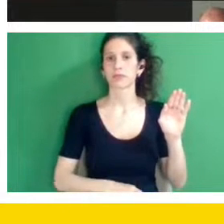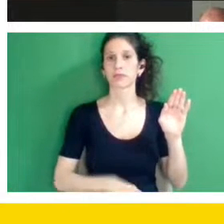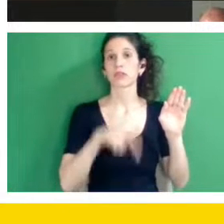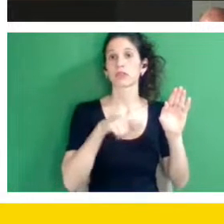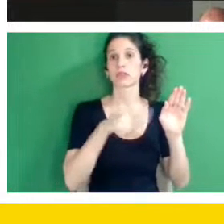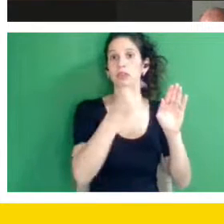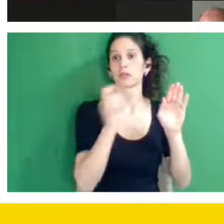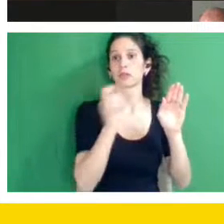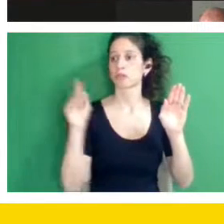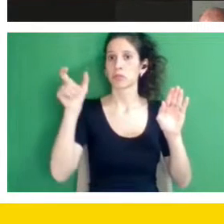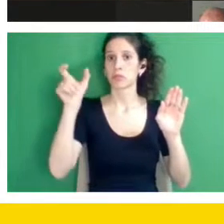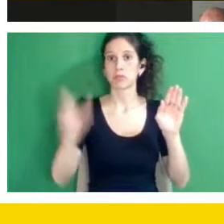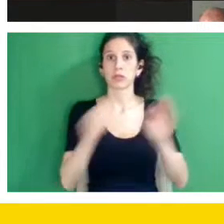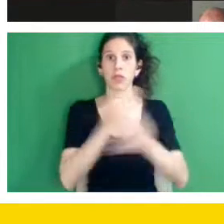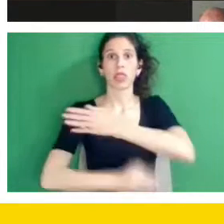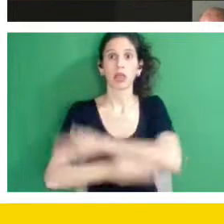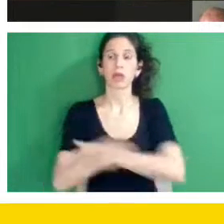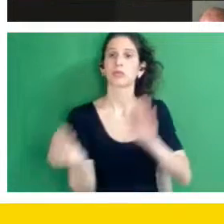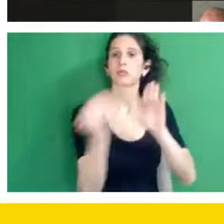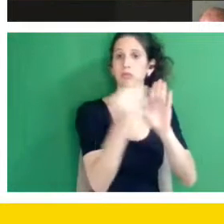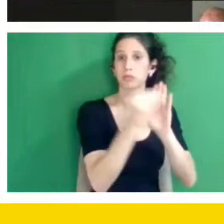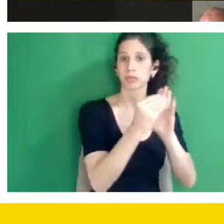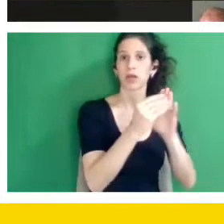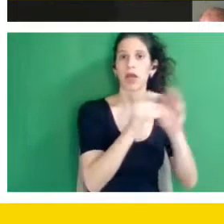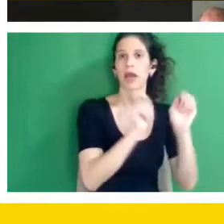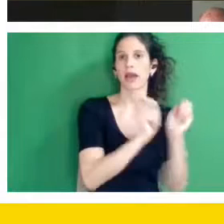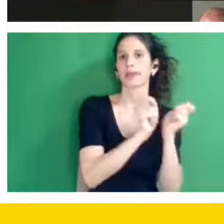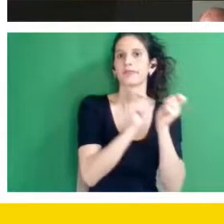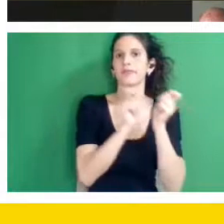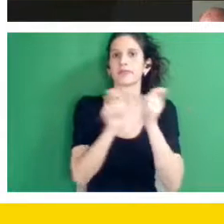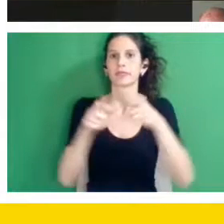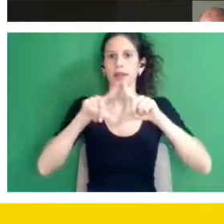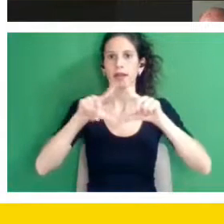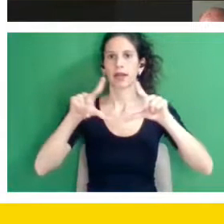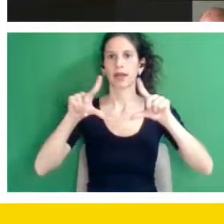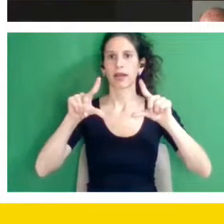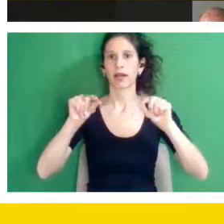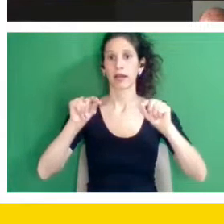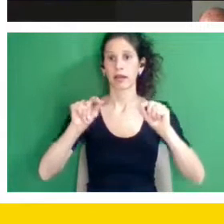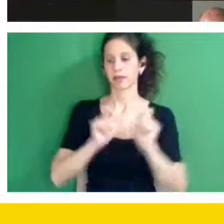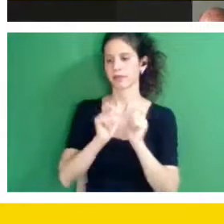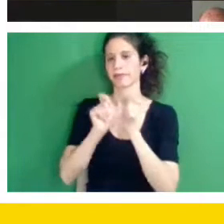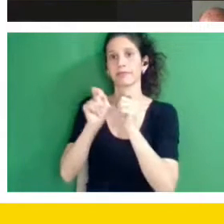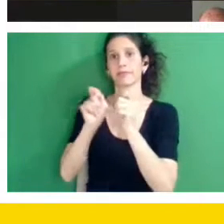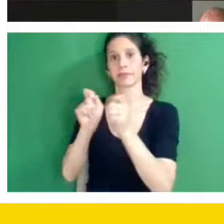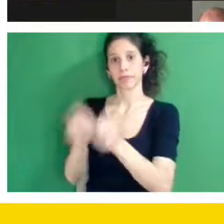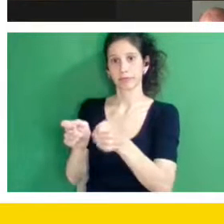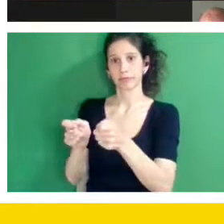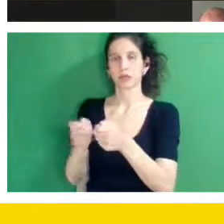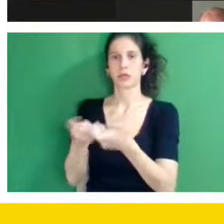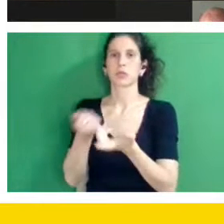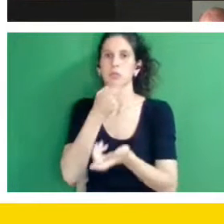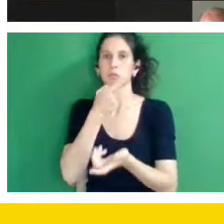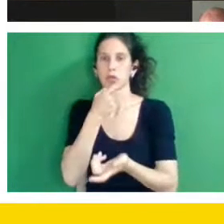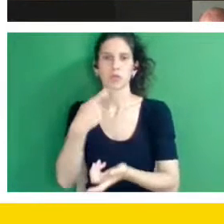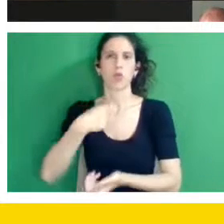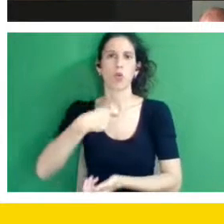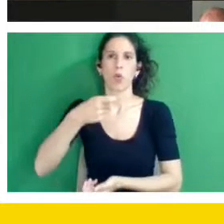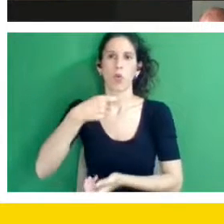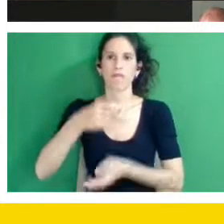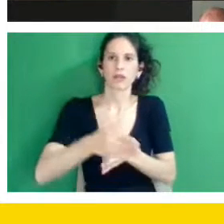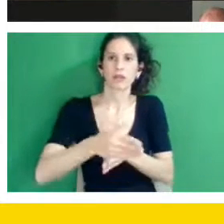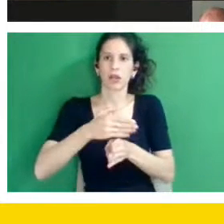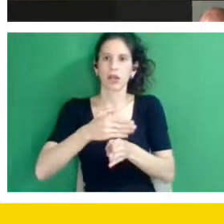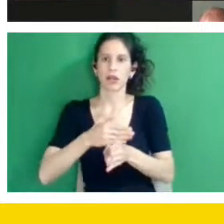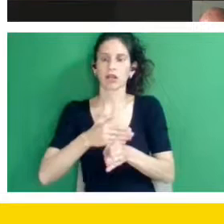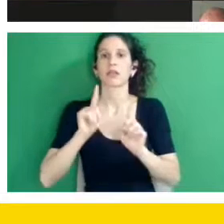recibiremos un carnet de inscripción y que esto nos dará acceso a varios beneficios, como jubilación adelantada, distintivo vehicular, tarifas